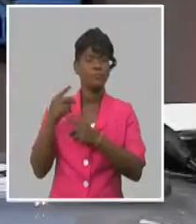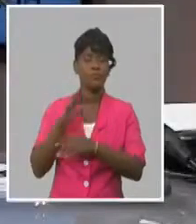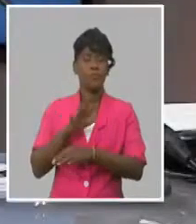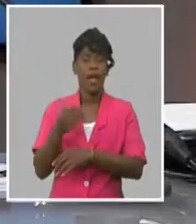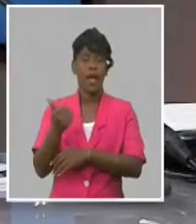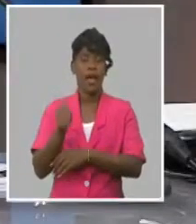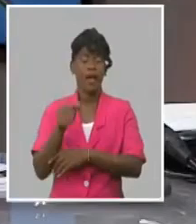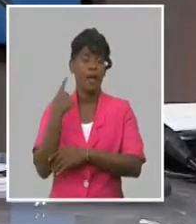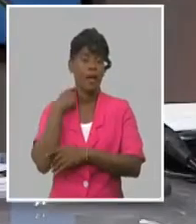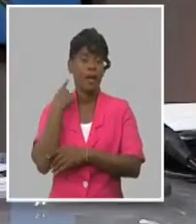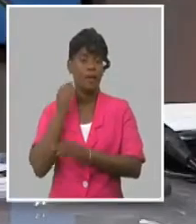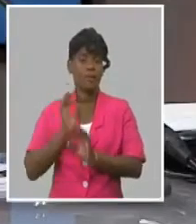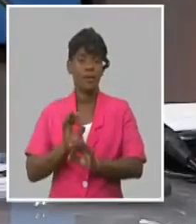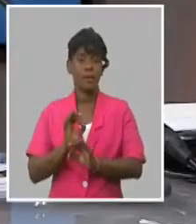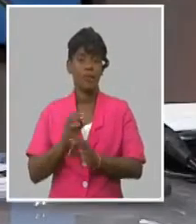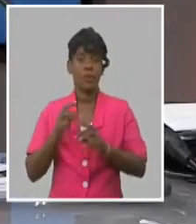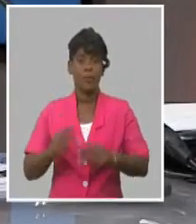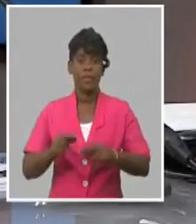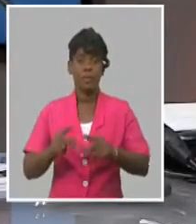Llevamos 10 años